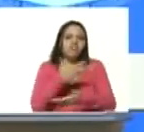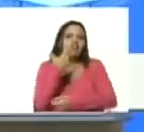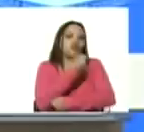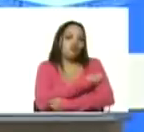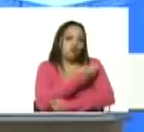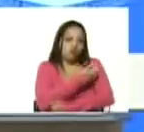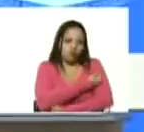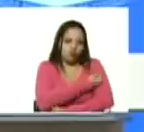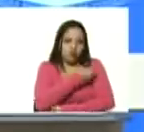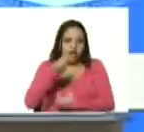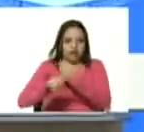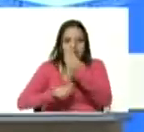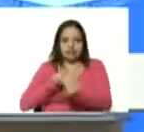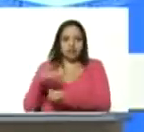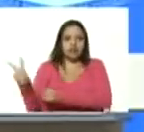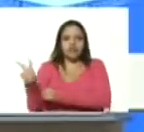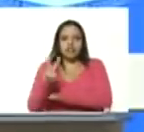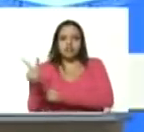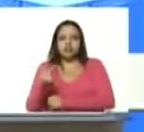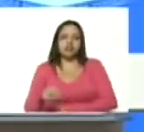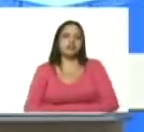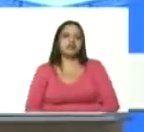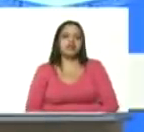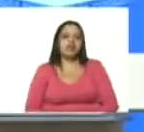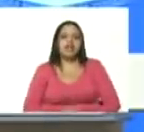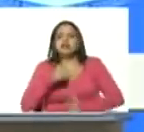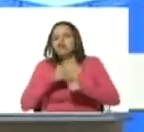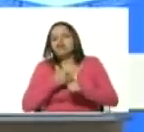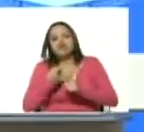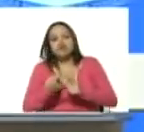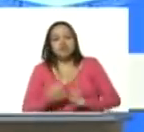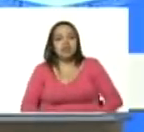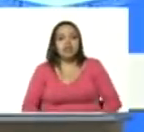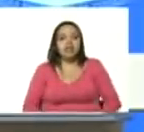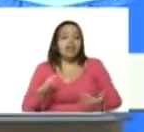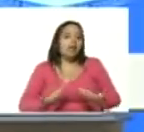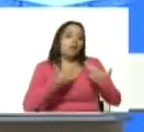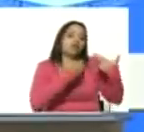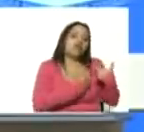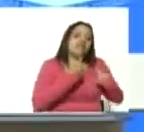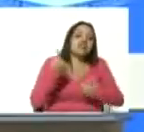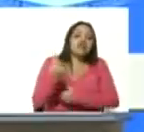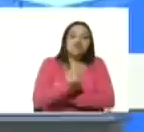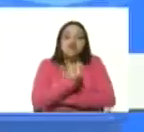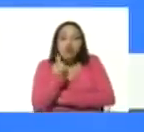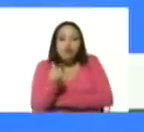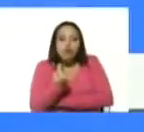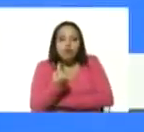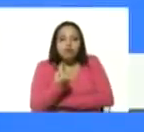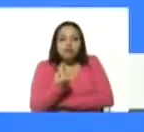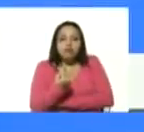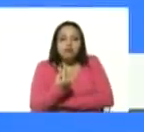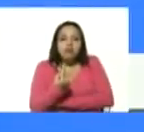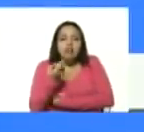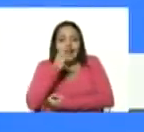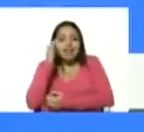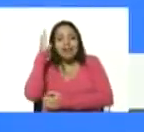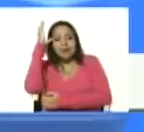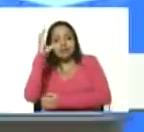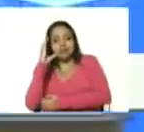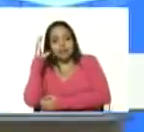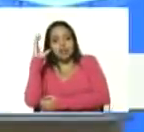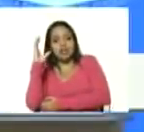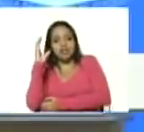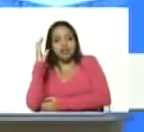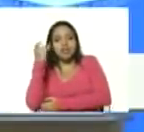el gobierno de la República Bolivariana de Venezuela. Conclusión, el único ente autorizado, el único ente capacitado, el único